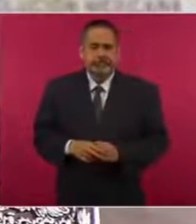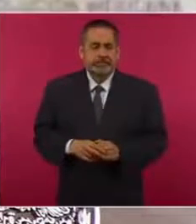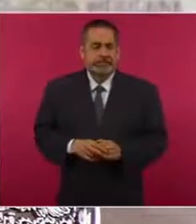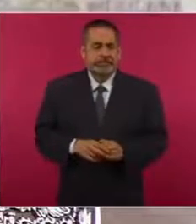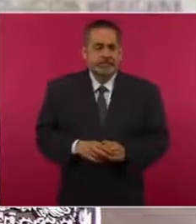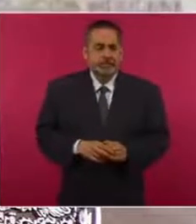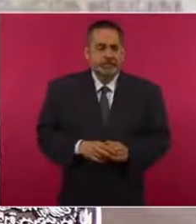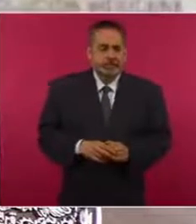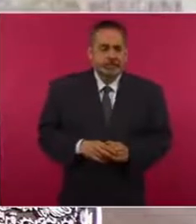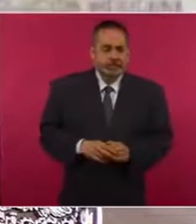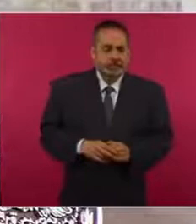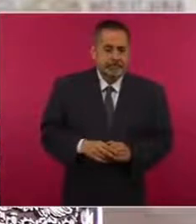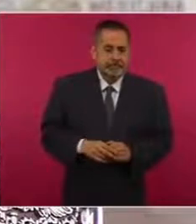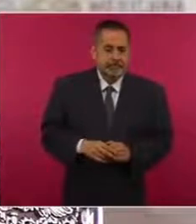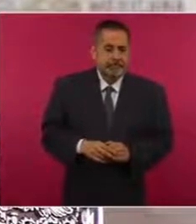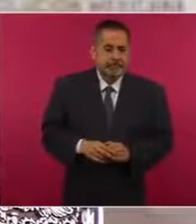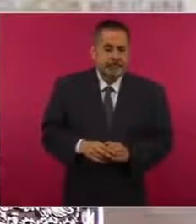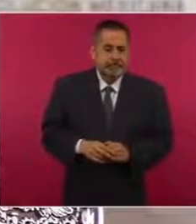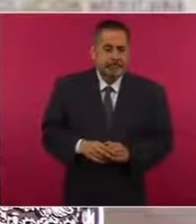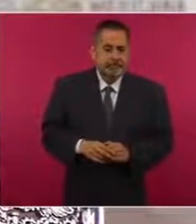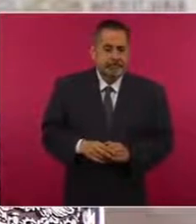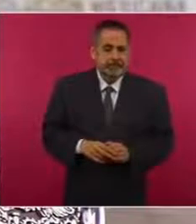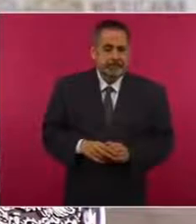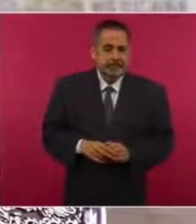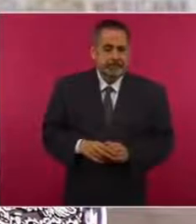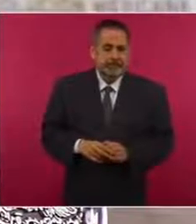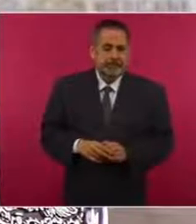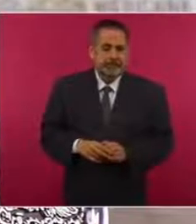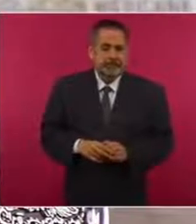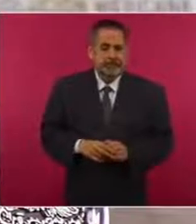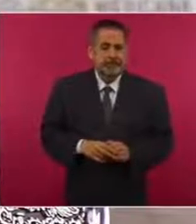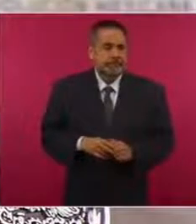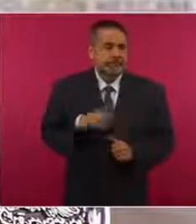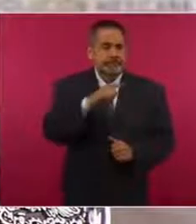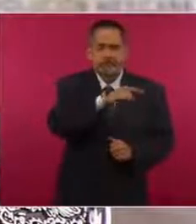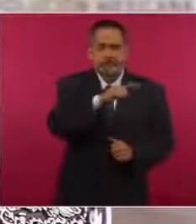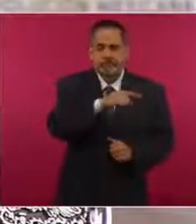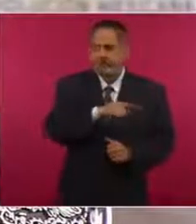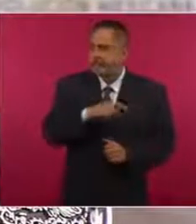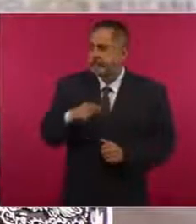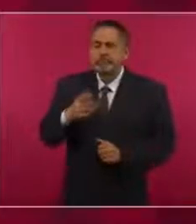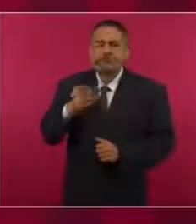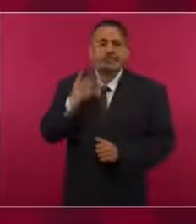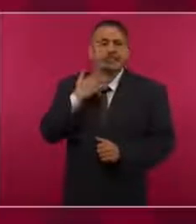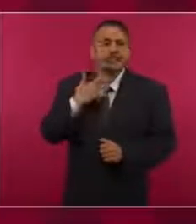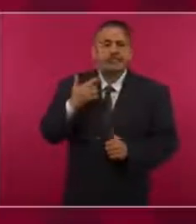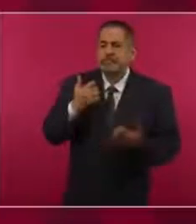o los este que importan gasolinas